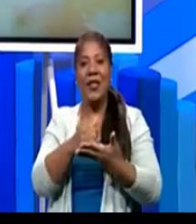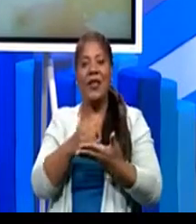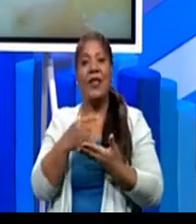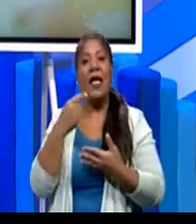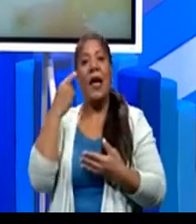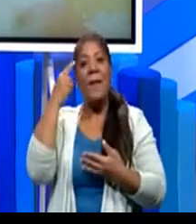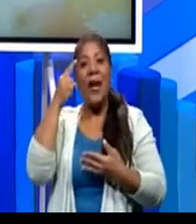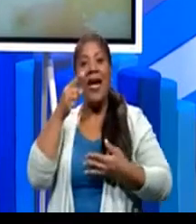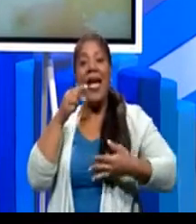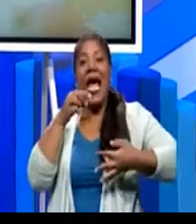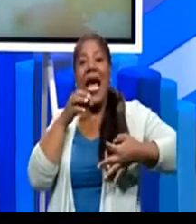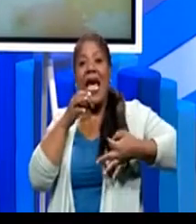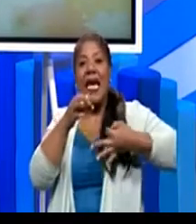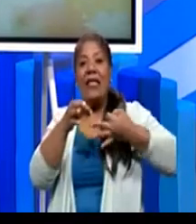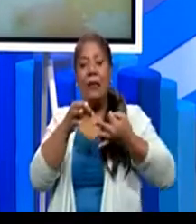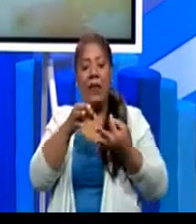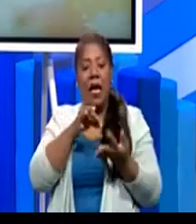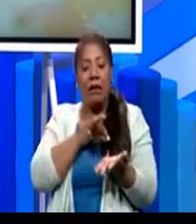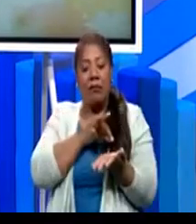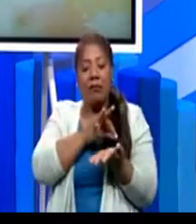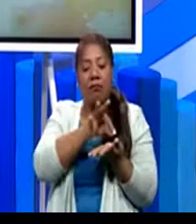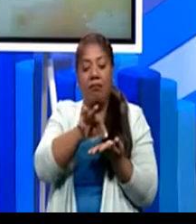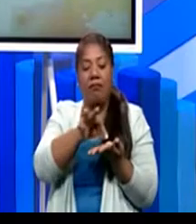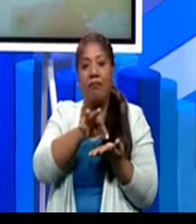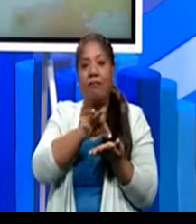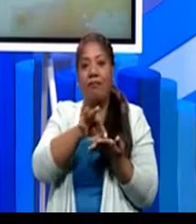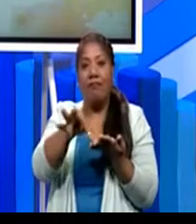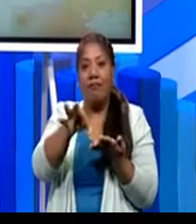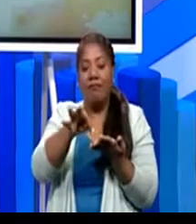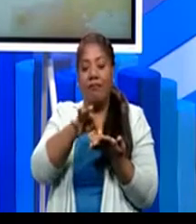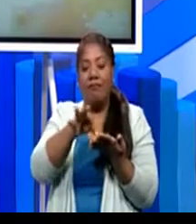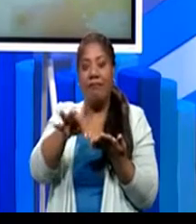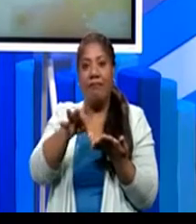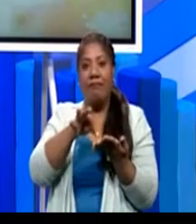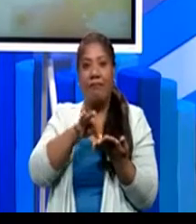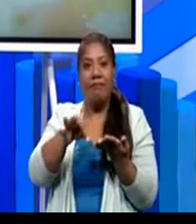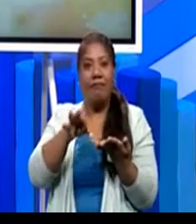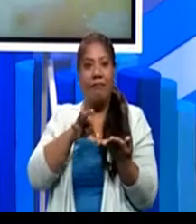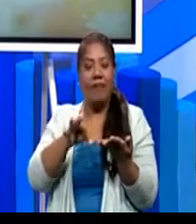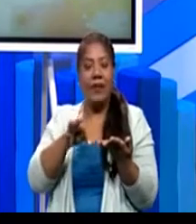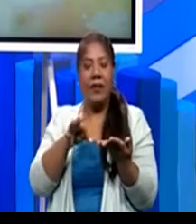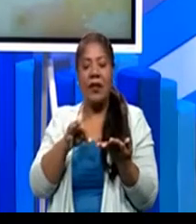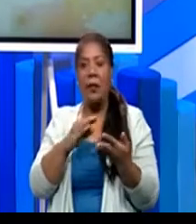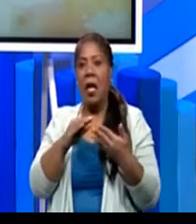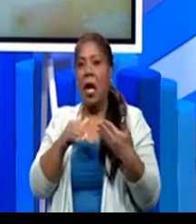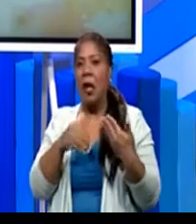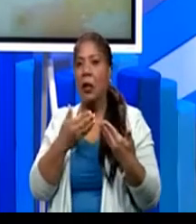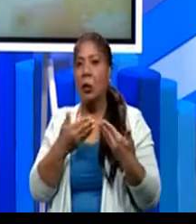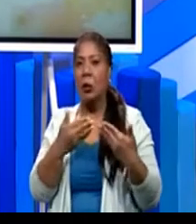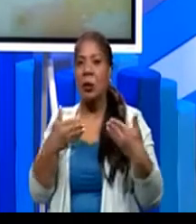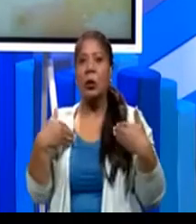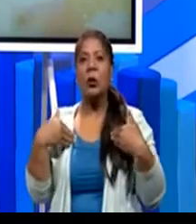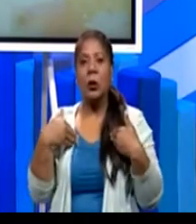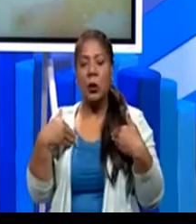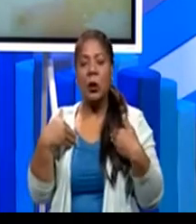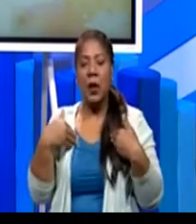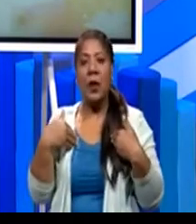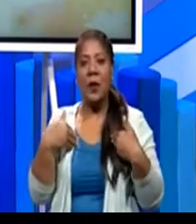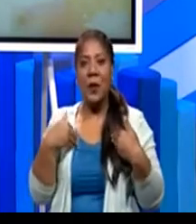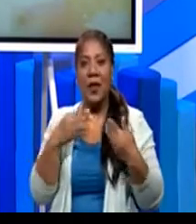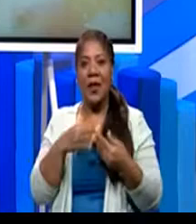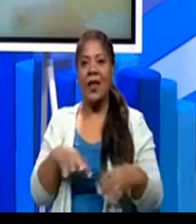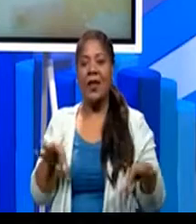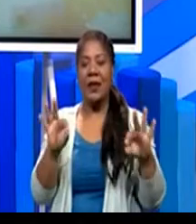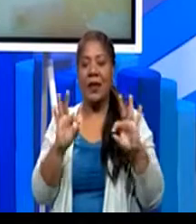ese animal. Y puedo describir no solo un perro, puedo describir a todos los animales que yo quiera, y eso es muy importante,